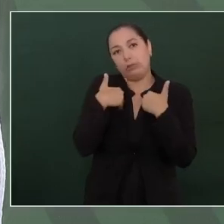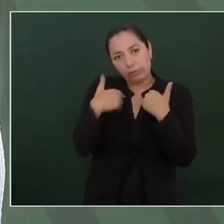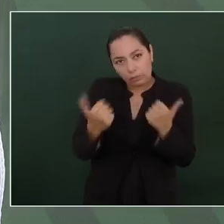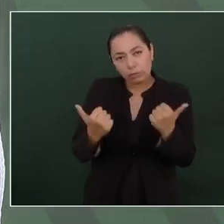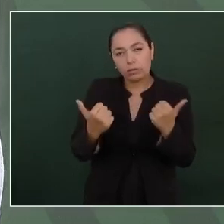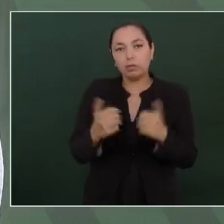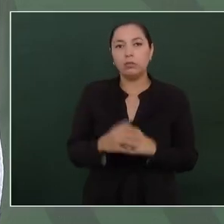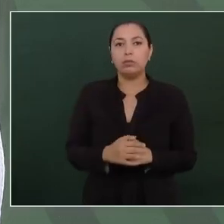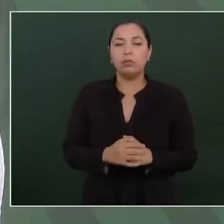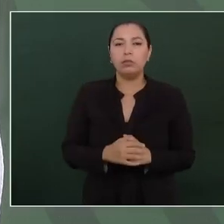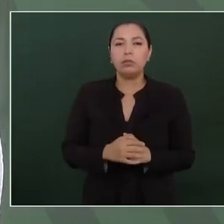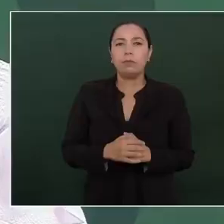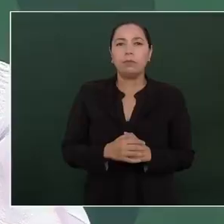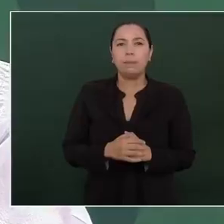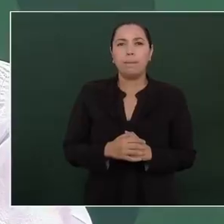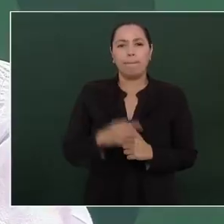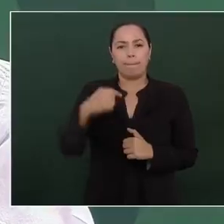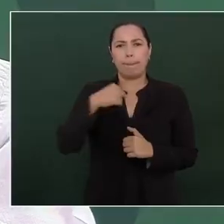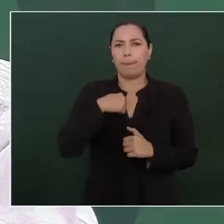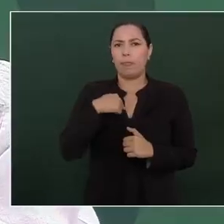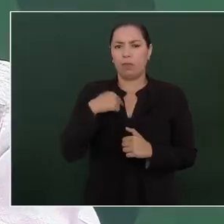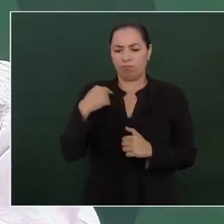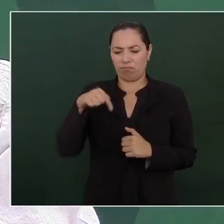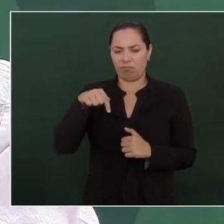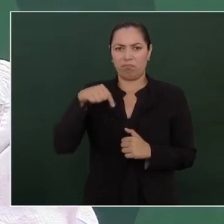que yo estoy aquí